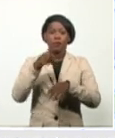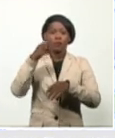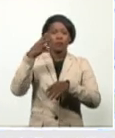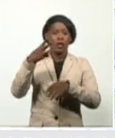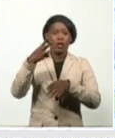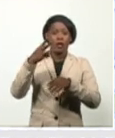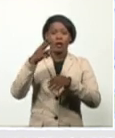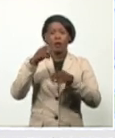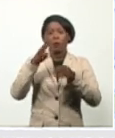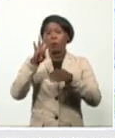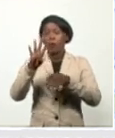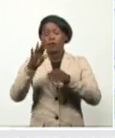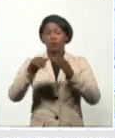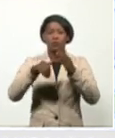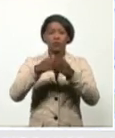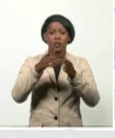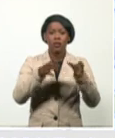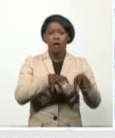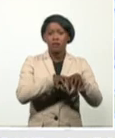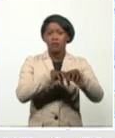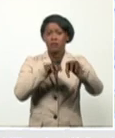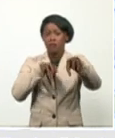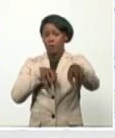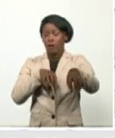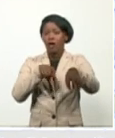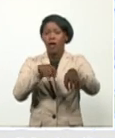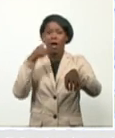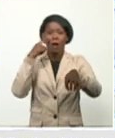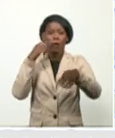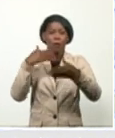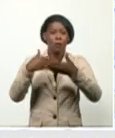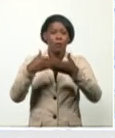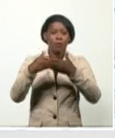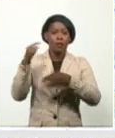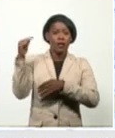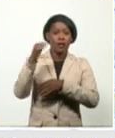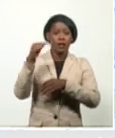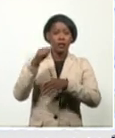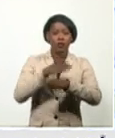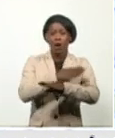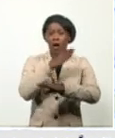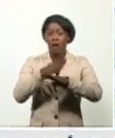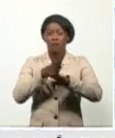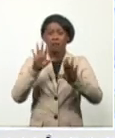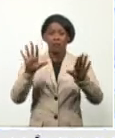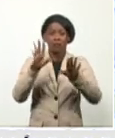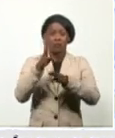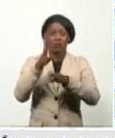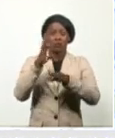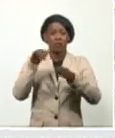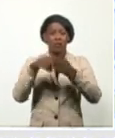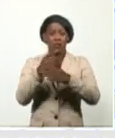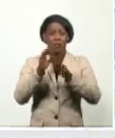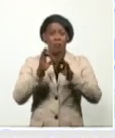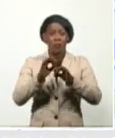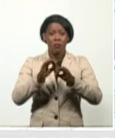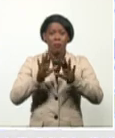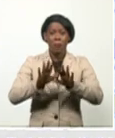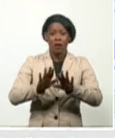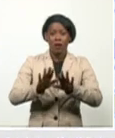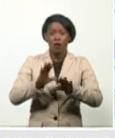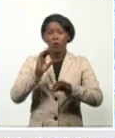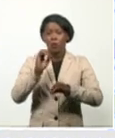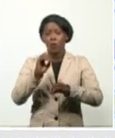aislamiento y liberar al aislado si da negativo sin tener que llegar a 14 días. Igualmente, para personal médico en periodo